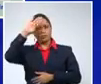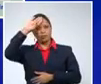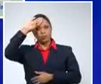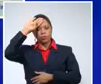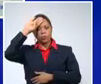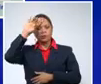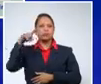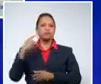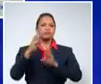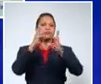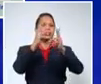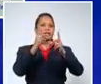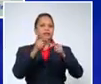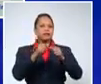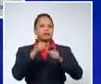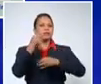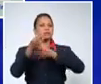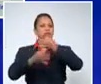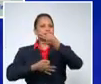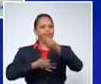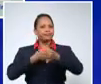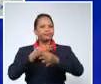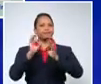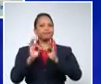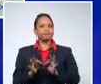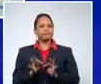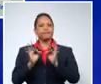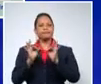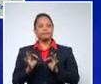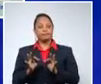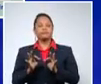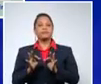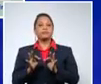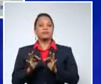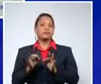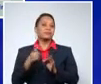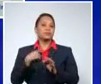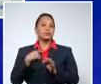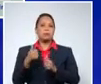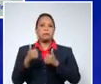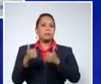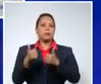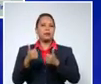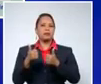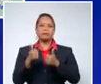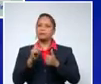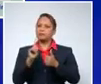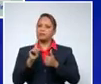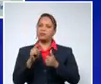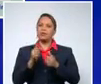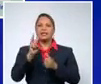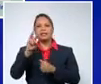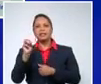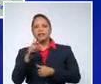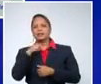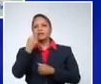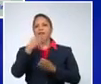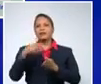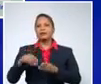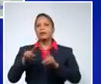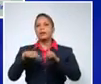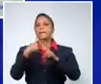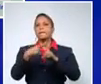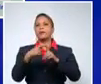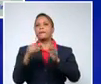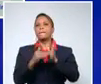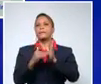una cifra que, como siempre digo, estamos totalmente inconformes, de 30 fallecidos por millón de